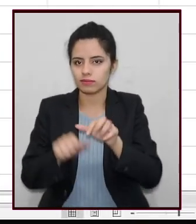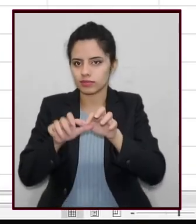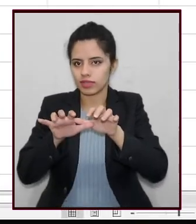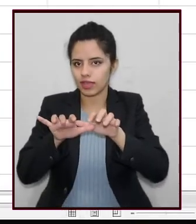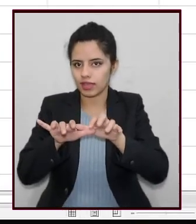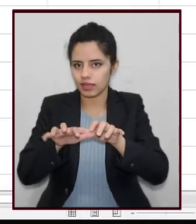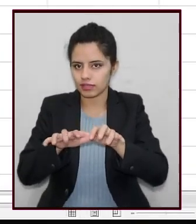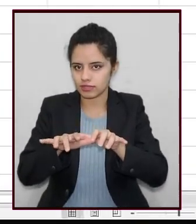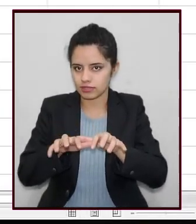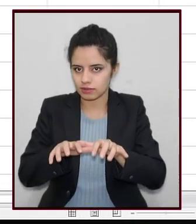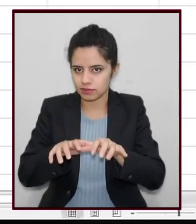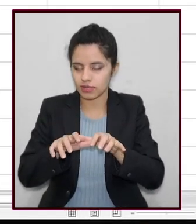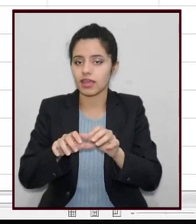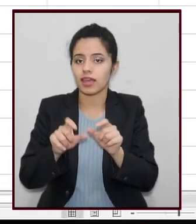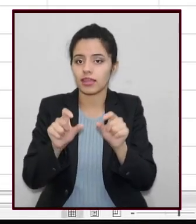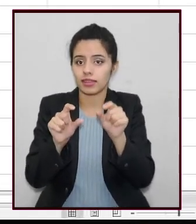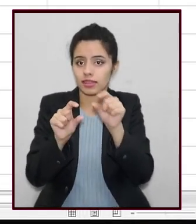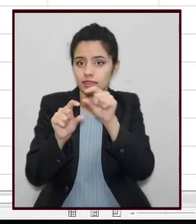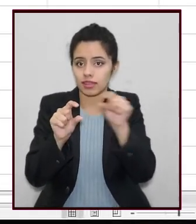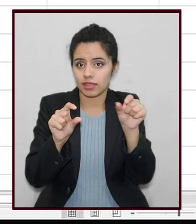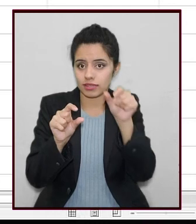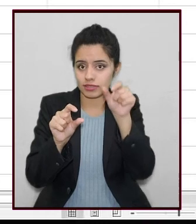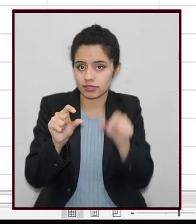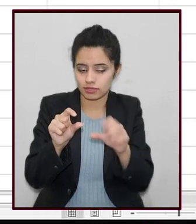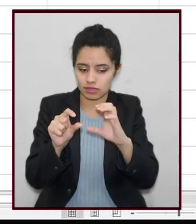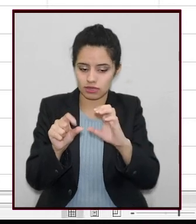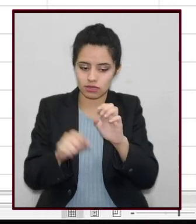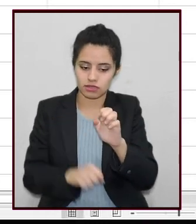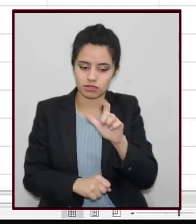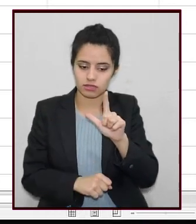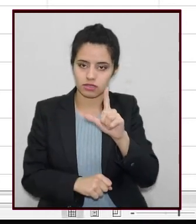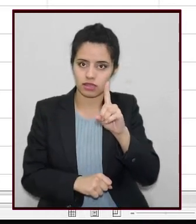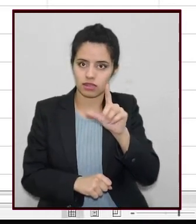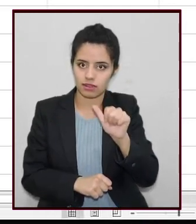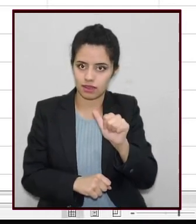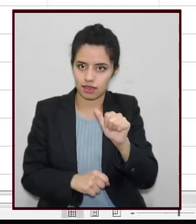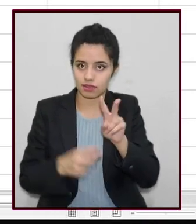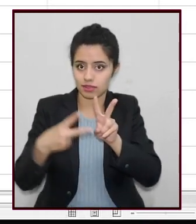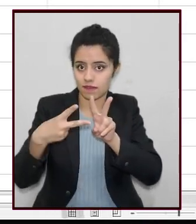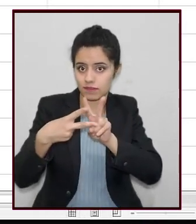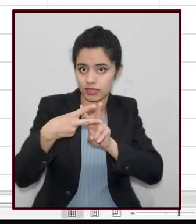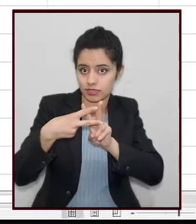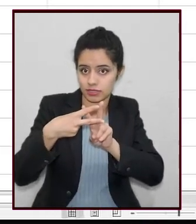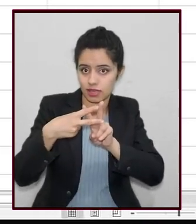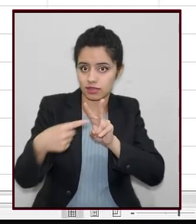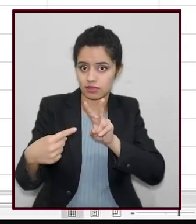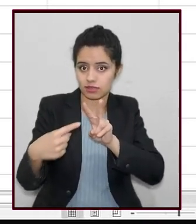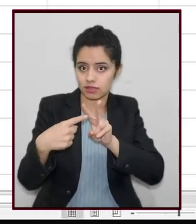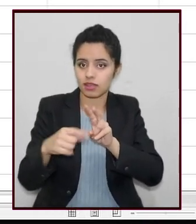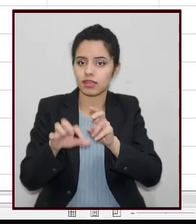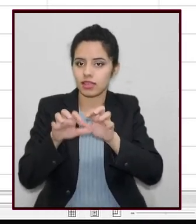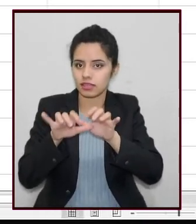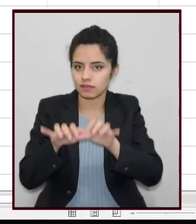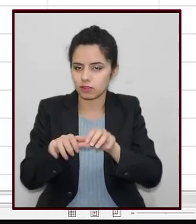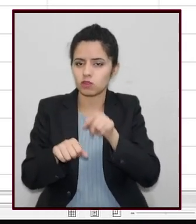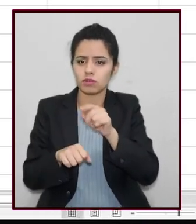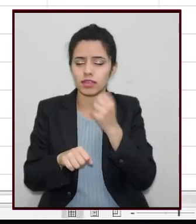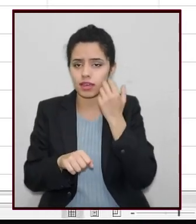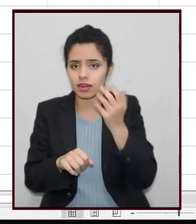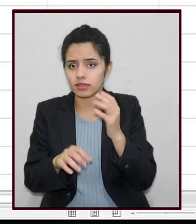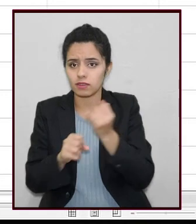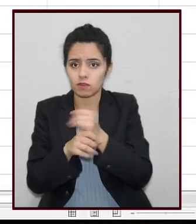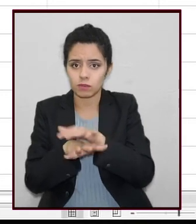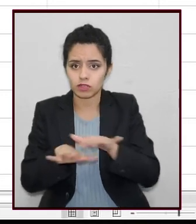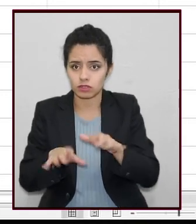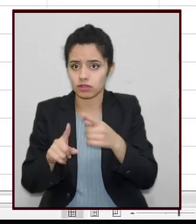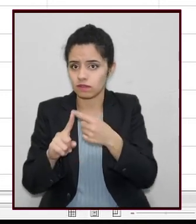escribir contenido dentro de cada celda. Si vas a hacer una lista de varios elementos, pues lo que tienes que hacer es ir cambiándote de